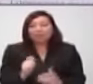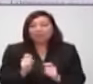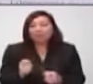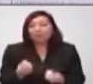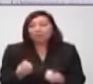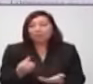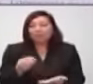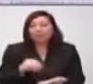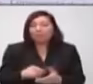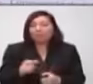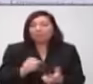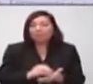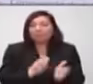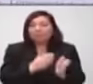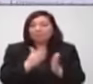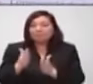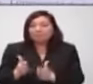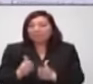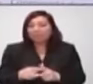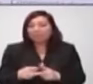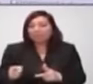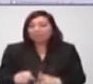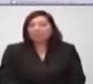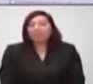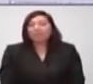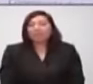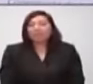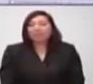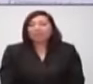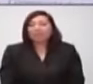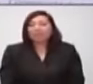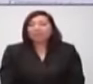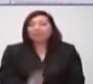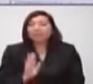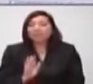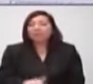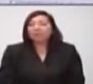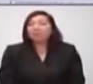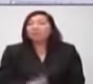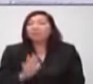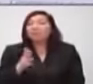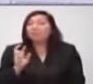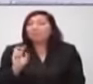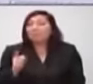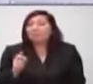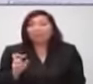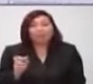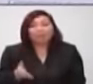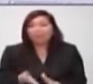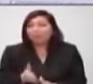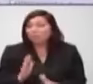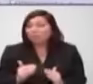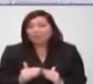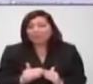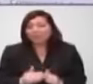como compensación a la gente que vivía en la margen izquierda y retirarla. Evidentemente, señor presidente, a través suyo, por 5.000 dólares nadie se va de su